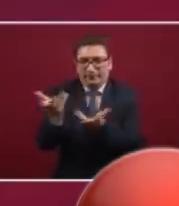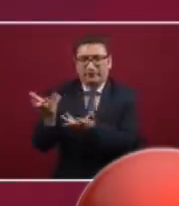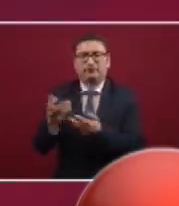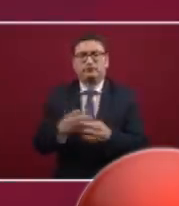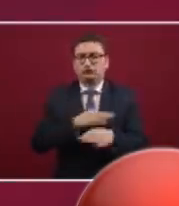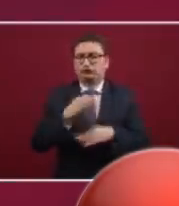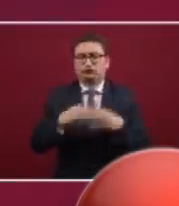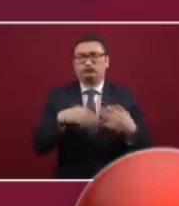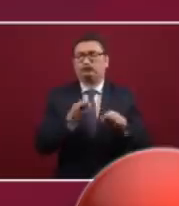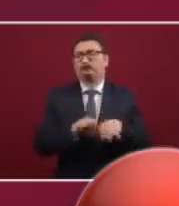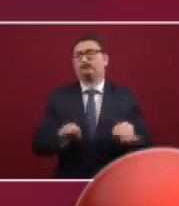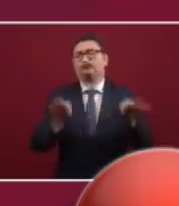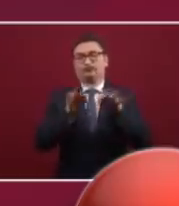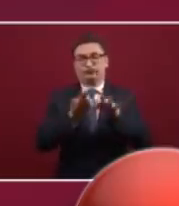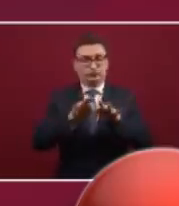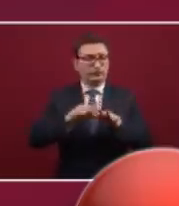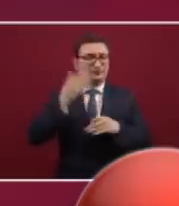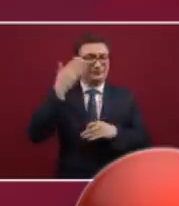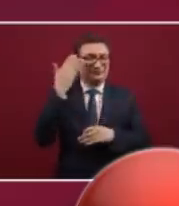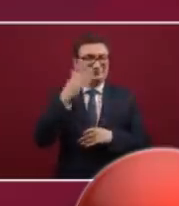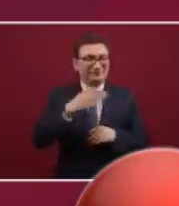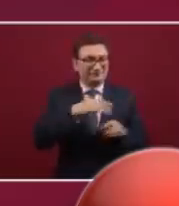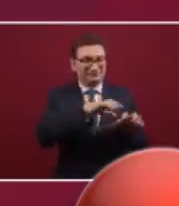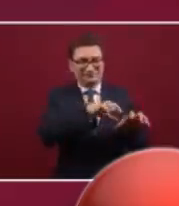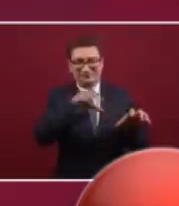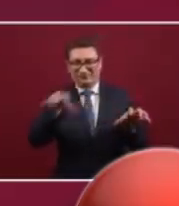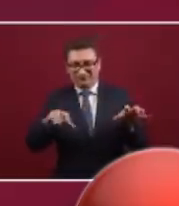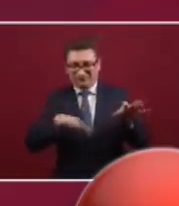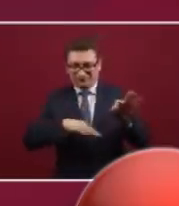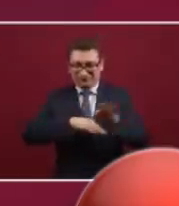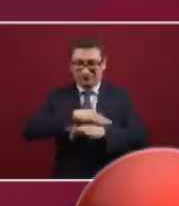y entre todos